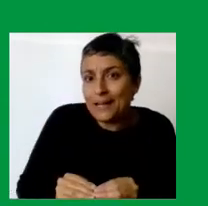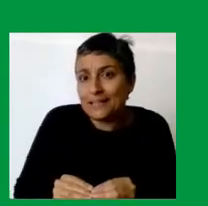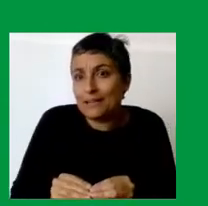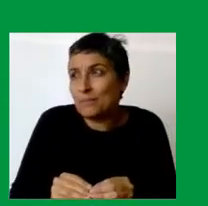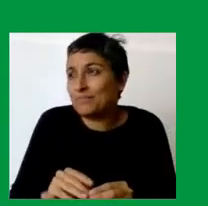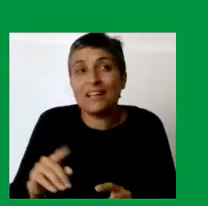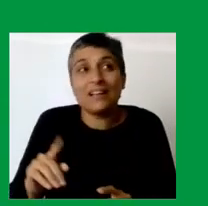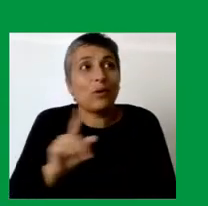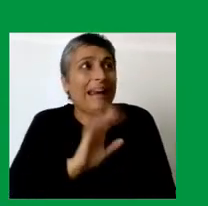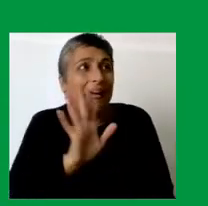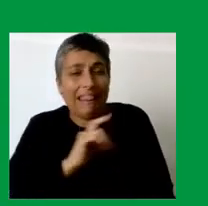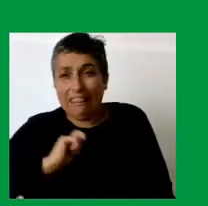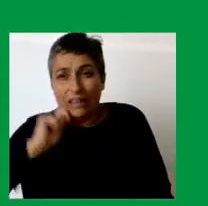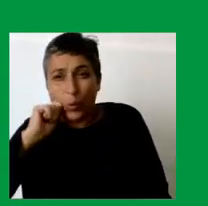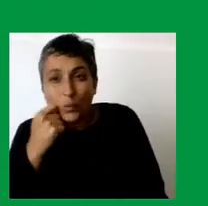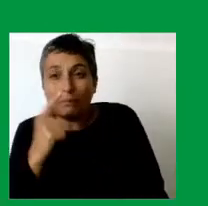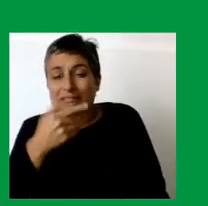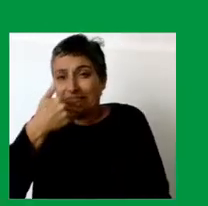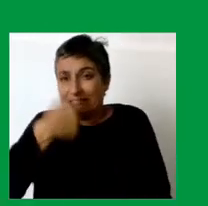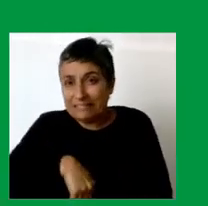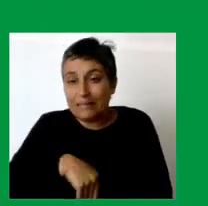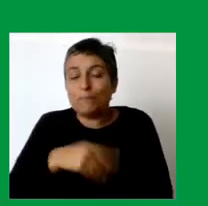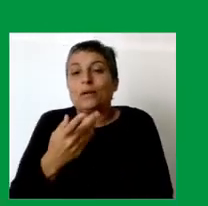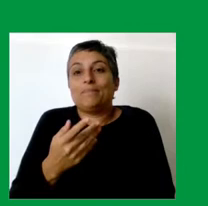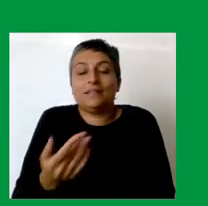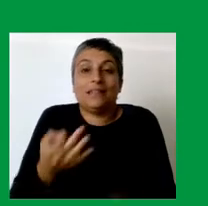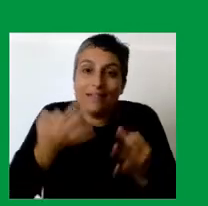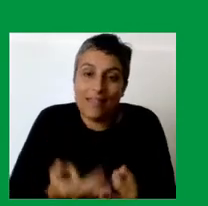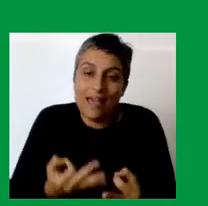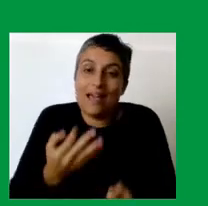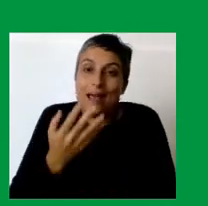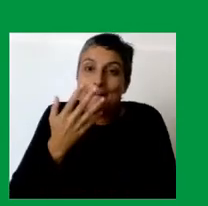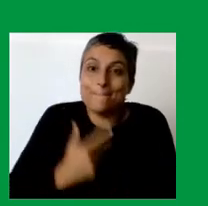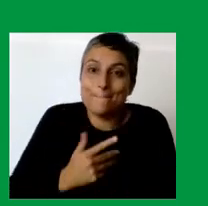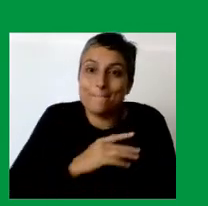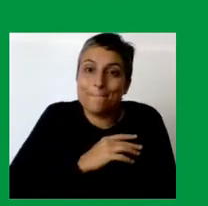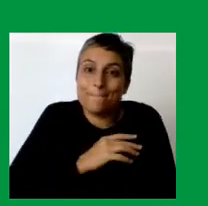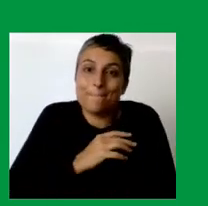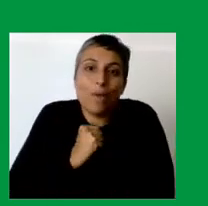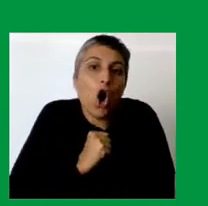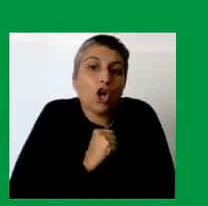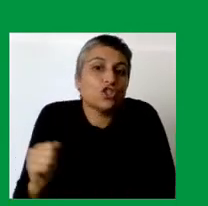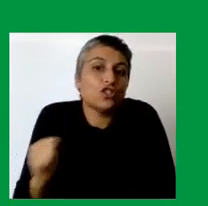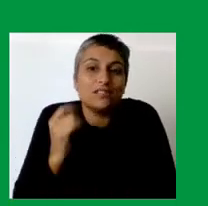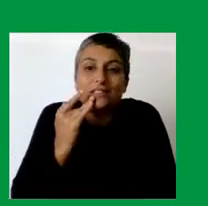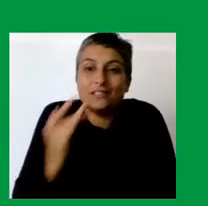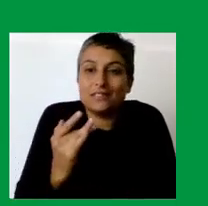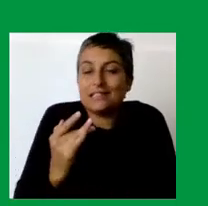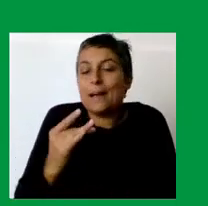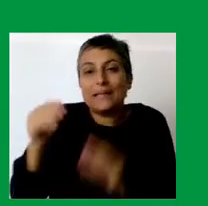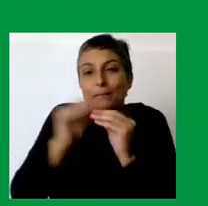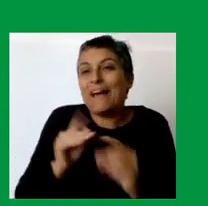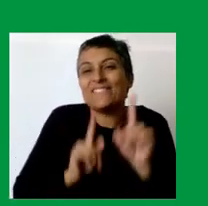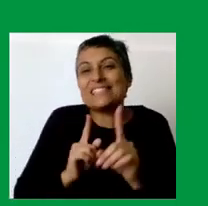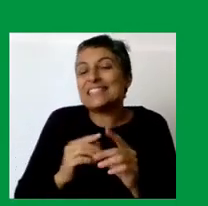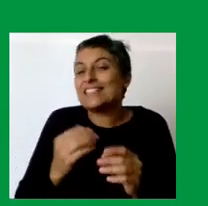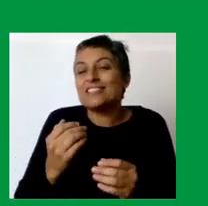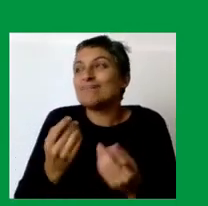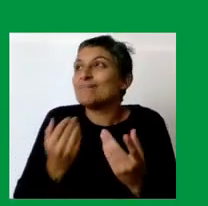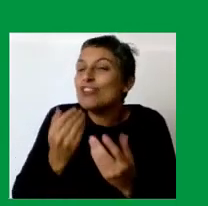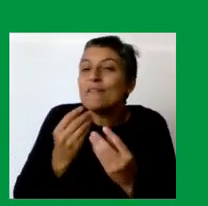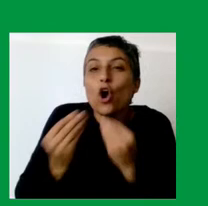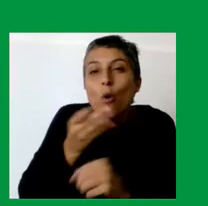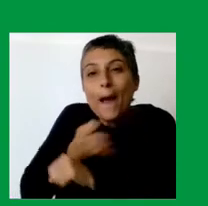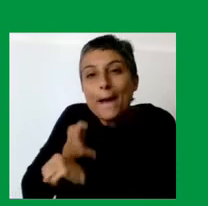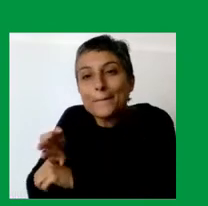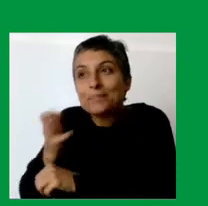nadie le gusta porque casi nadie la entiende, porque es hermosa la matemática, o no sabemos a veces explicarla bien, pero se temía